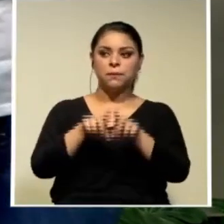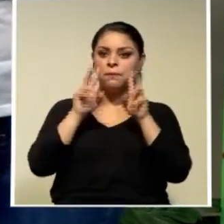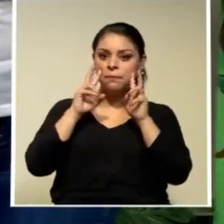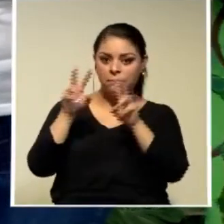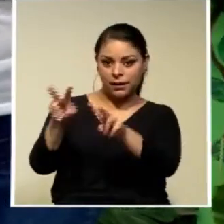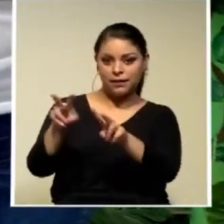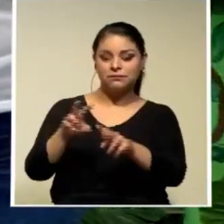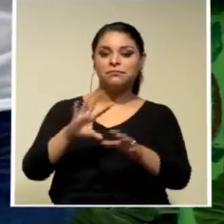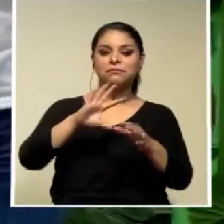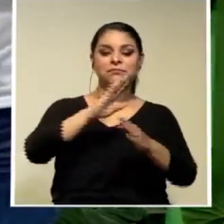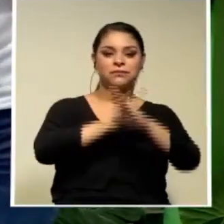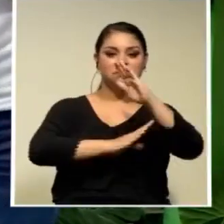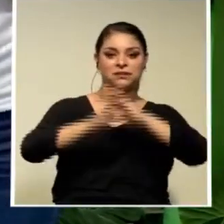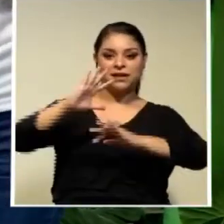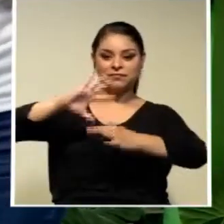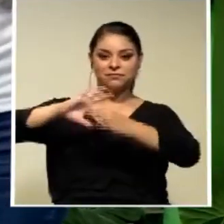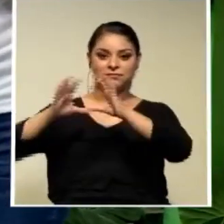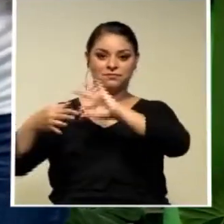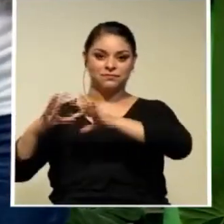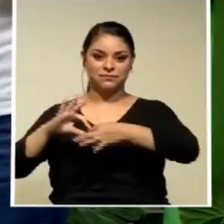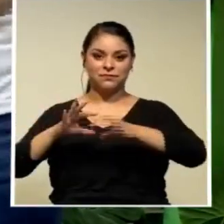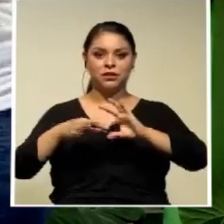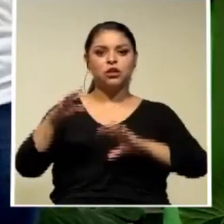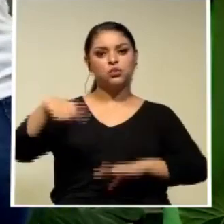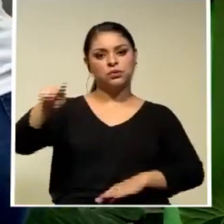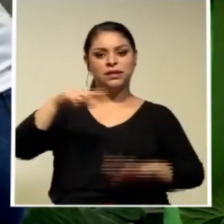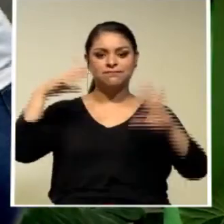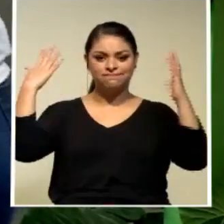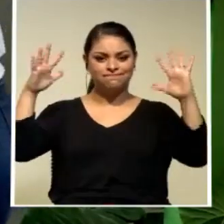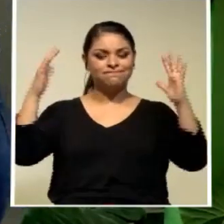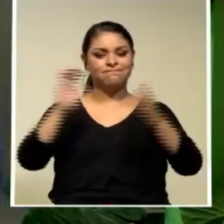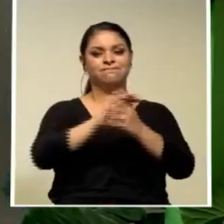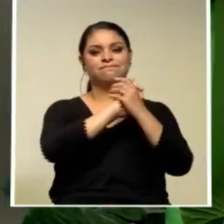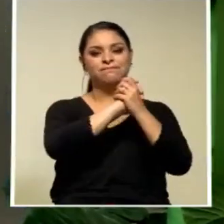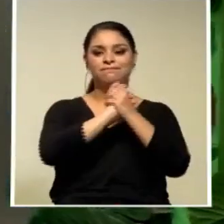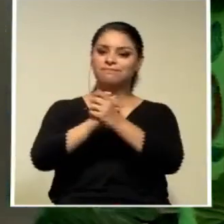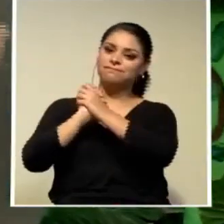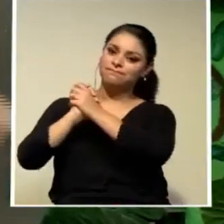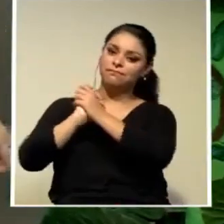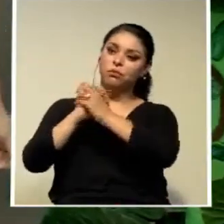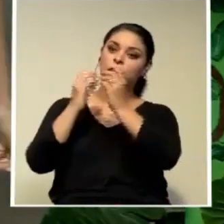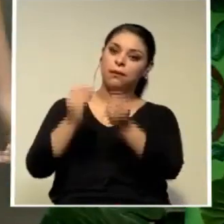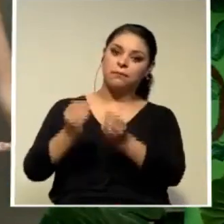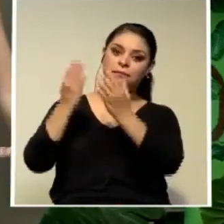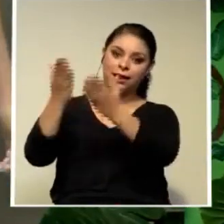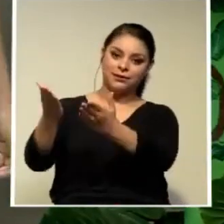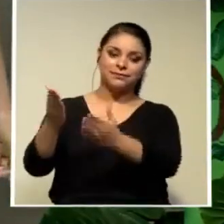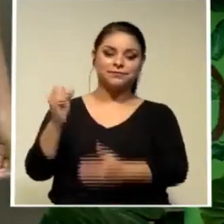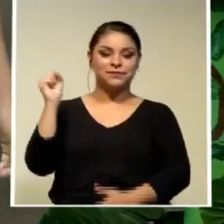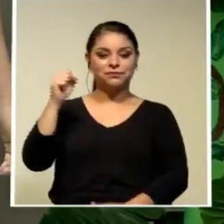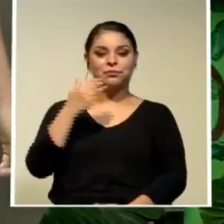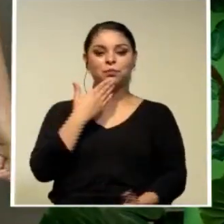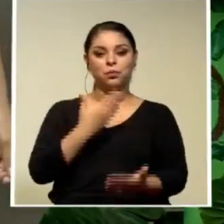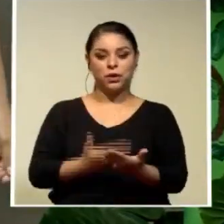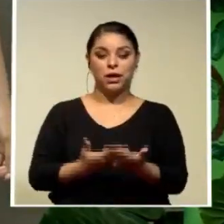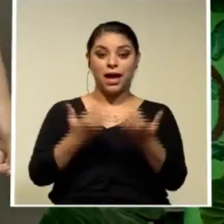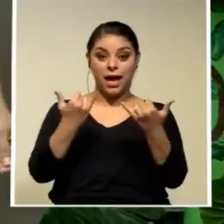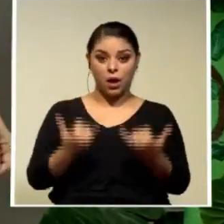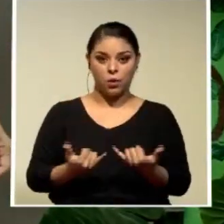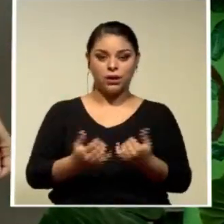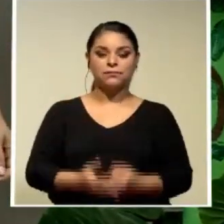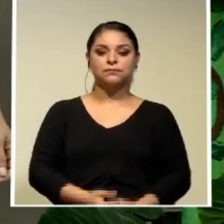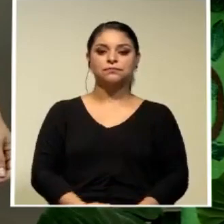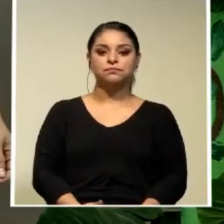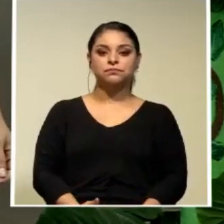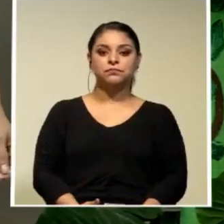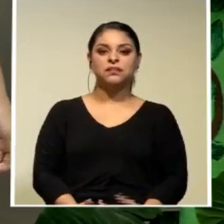seguir y brindarles así nuestro apoyo con aplausos y muchas porras porque pues, lo merecen. Totalmente, niña Gwen. Ok, niña Gwen, ahora